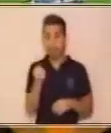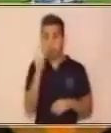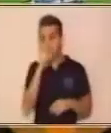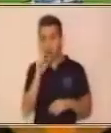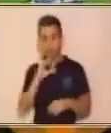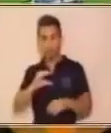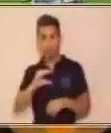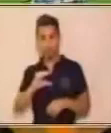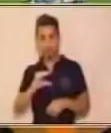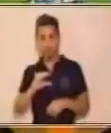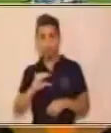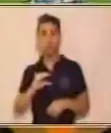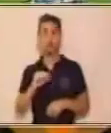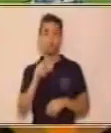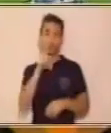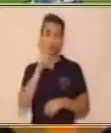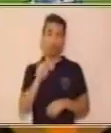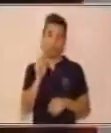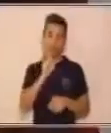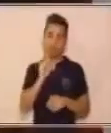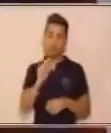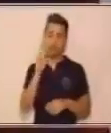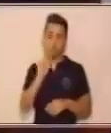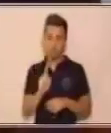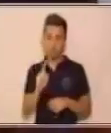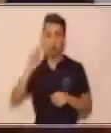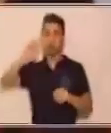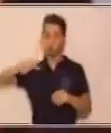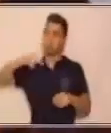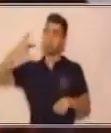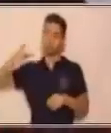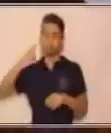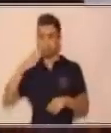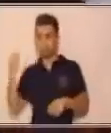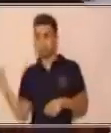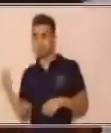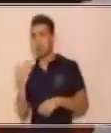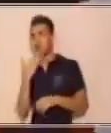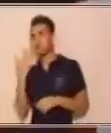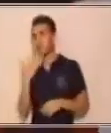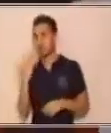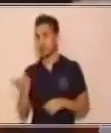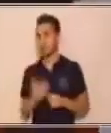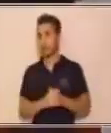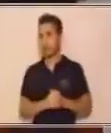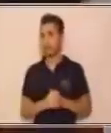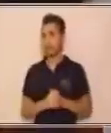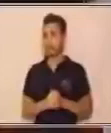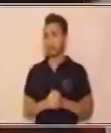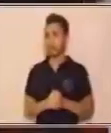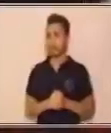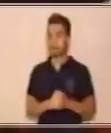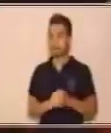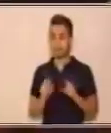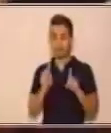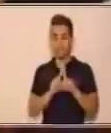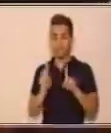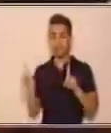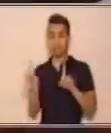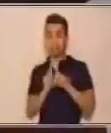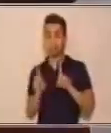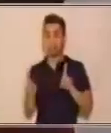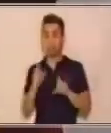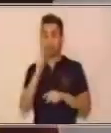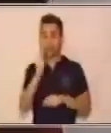el recíproco de A sobre 1 es 1 sobre A. Entonces podemos decir que el recíproco de A es 1 sobre